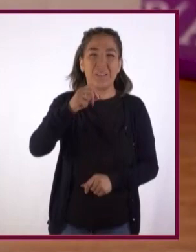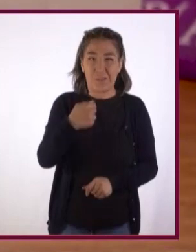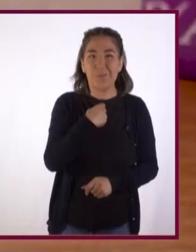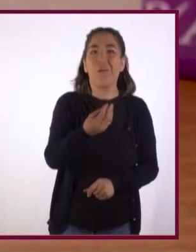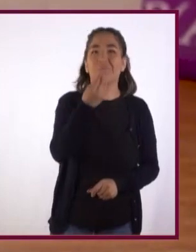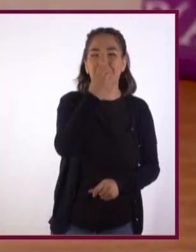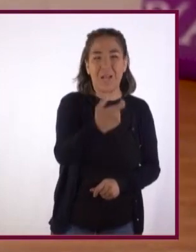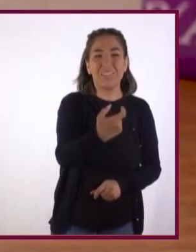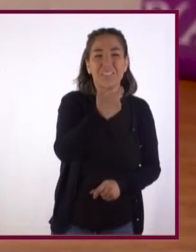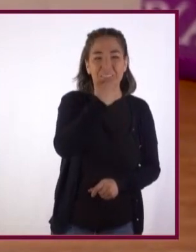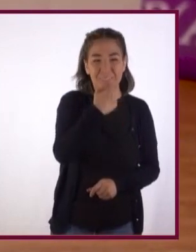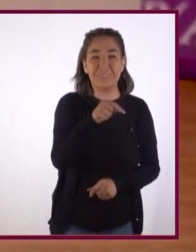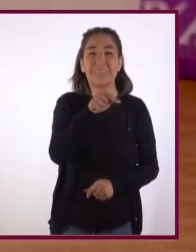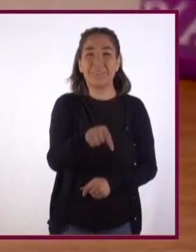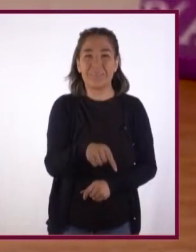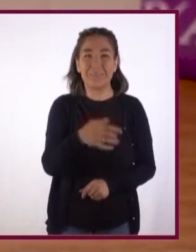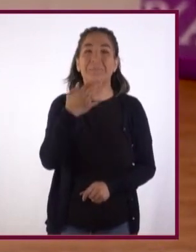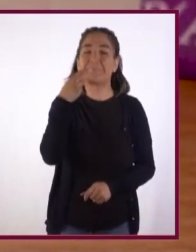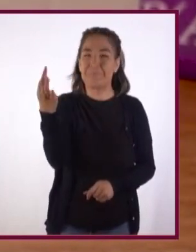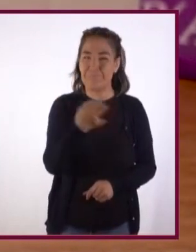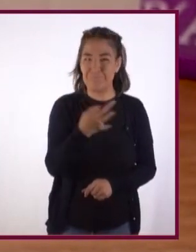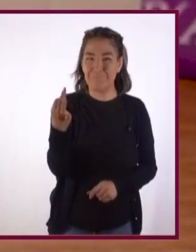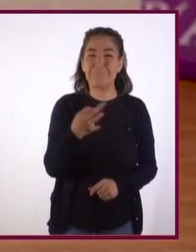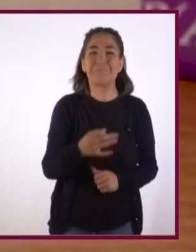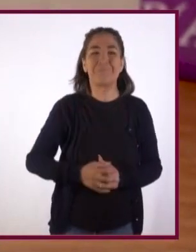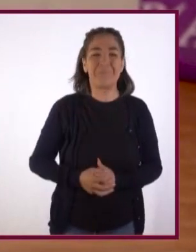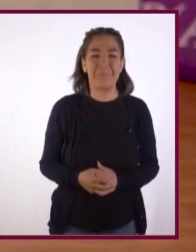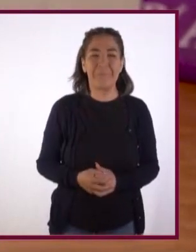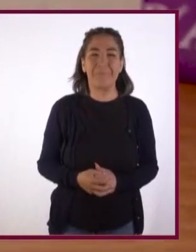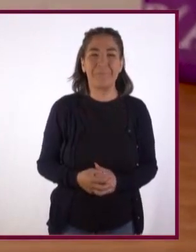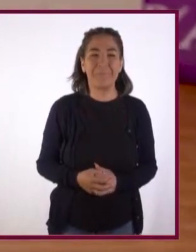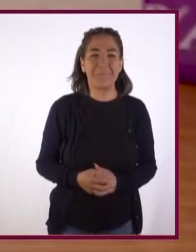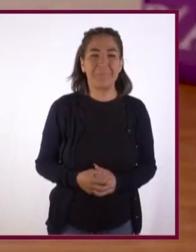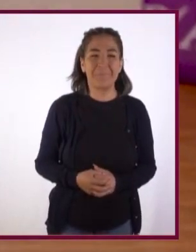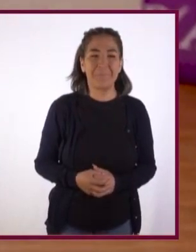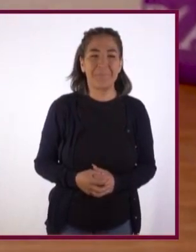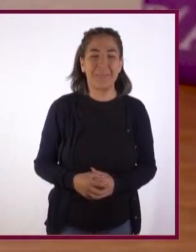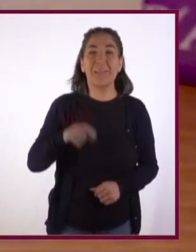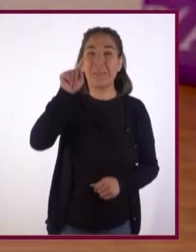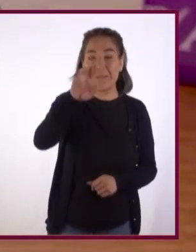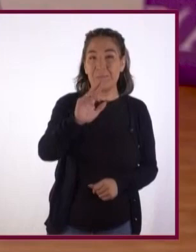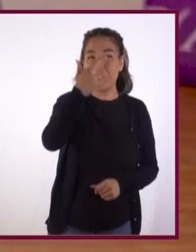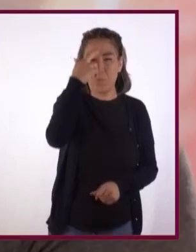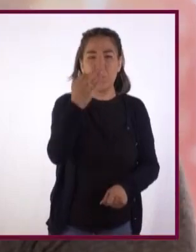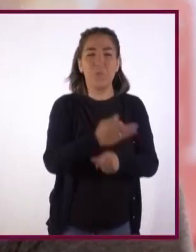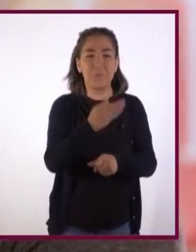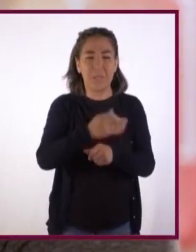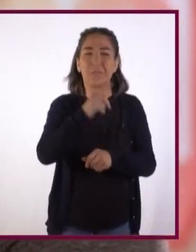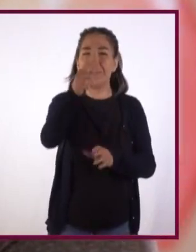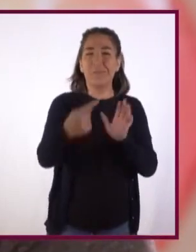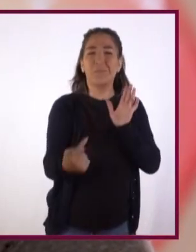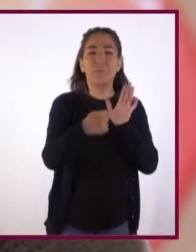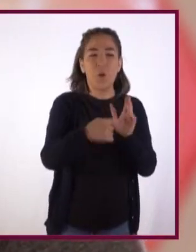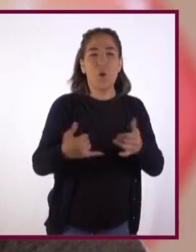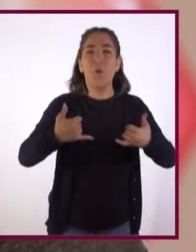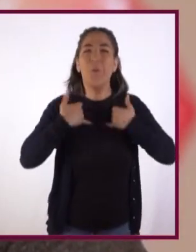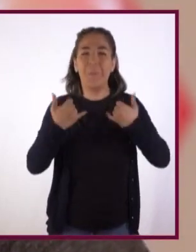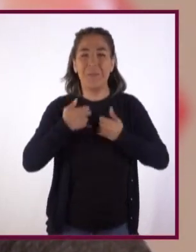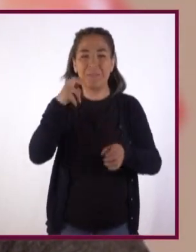comí unas galletas recién salidas del nitrógeno y saben deliciosas, ¿eh? Recuerden visitarnos en